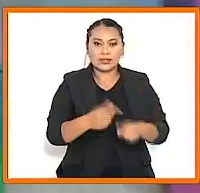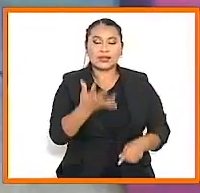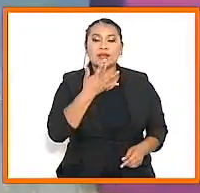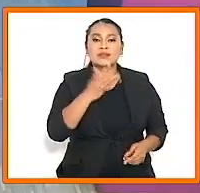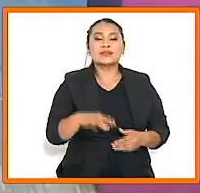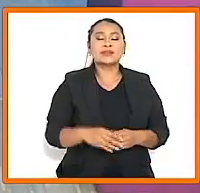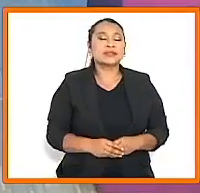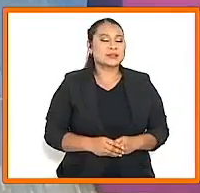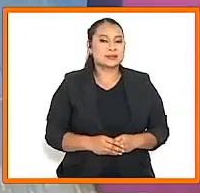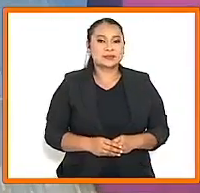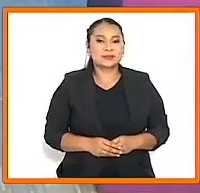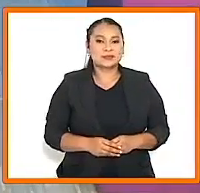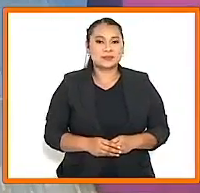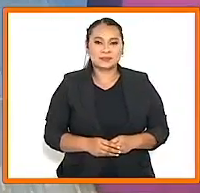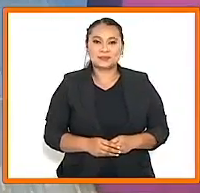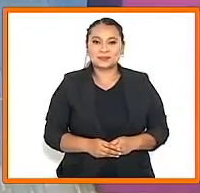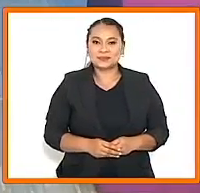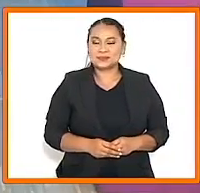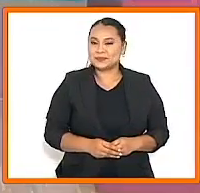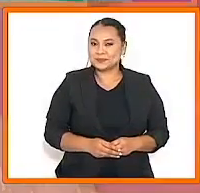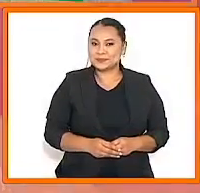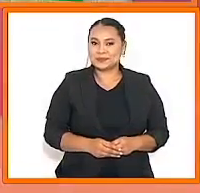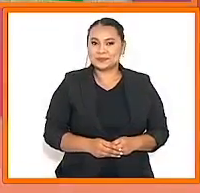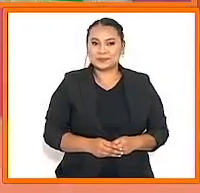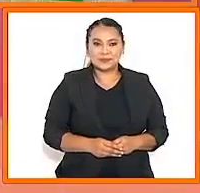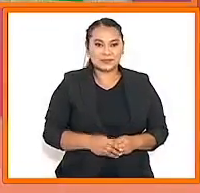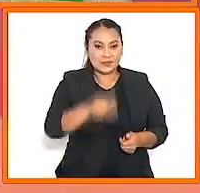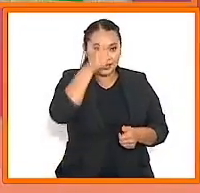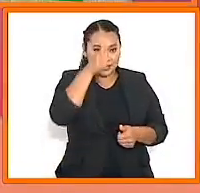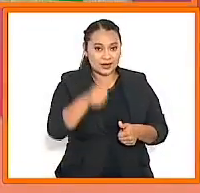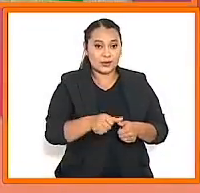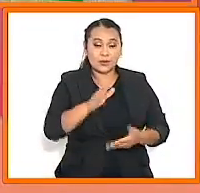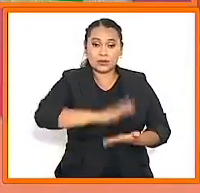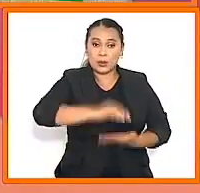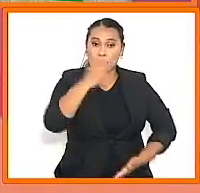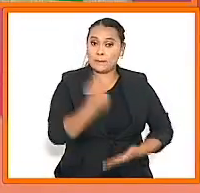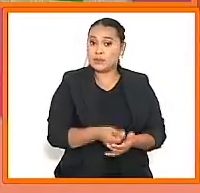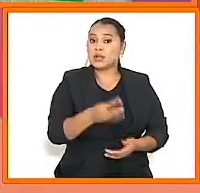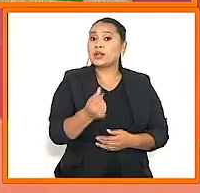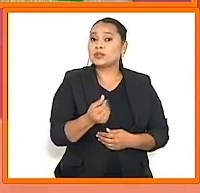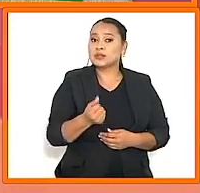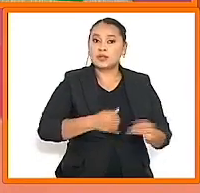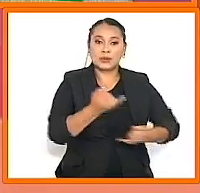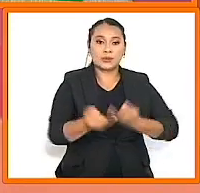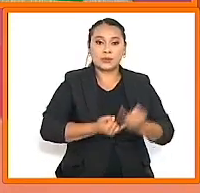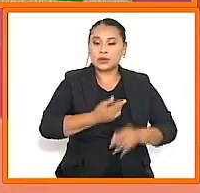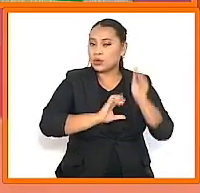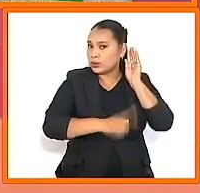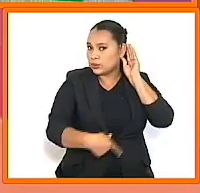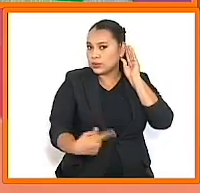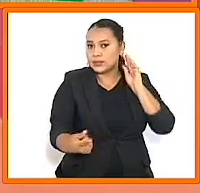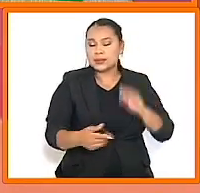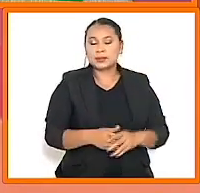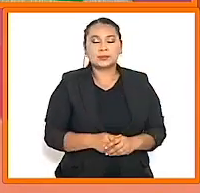muchísima suerte. Porque esta es, recuerda que vamos a multiplicar tu jugada en diaria.